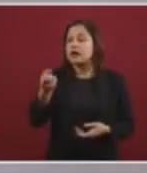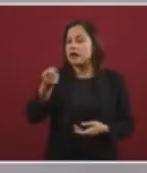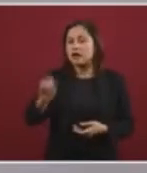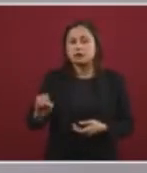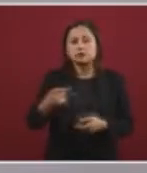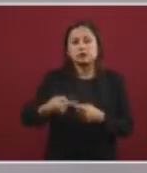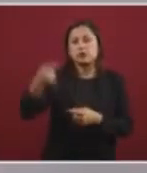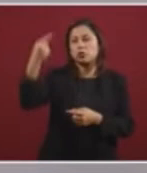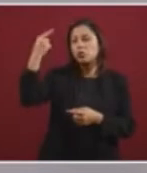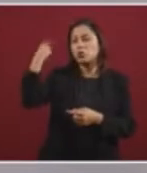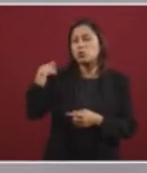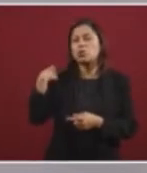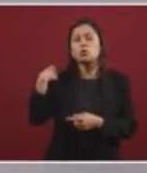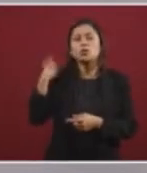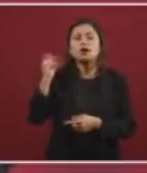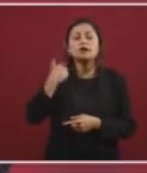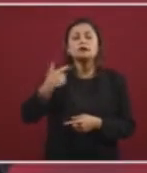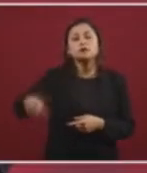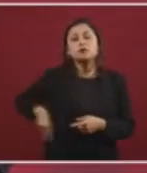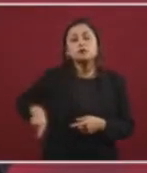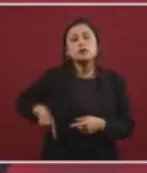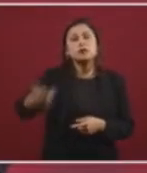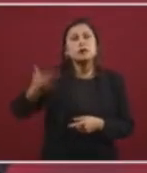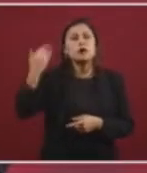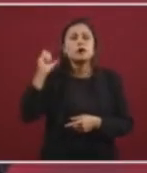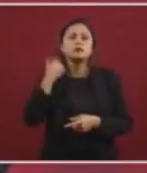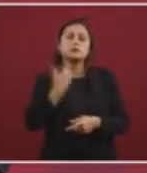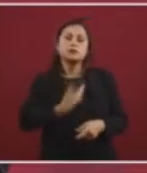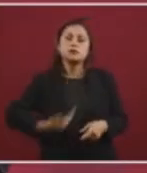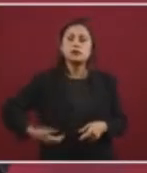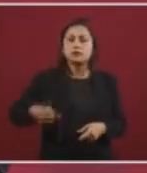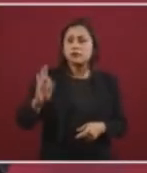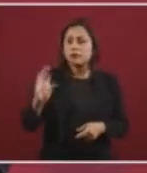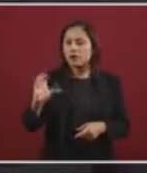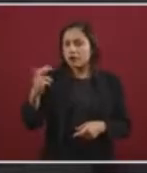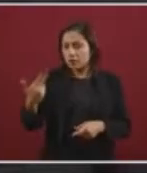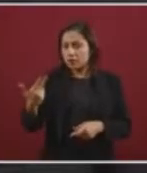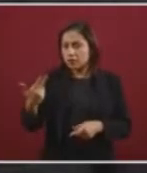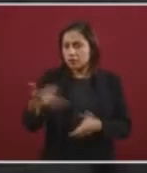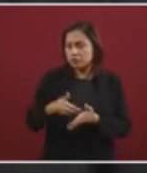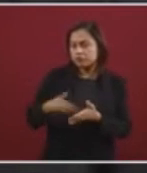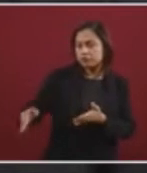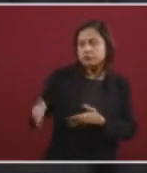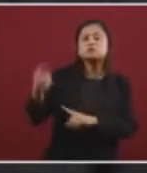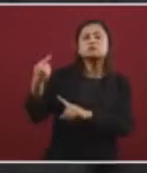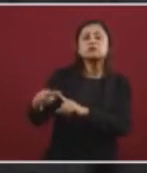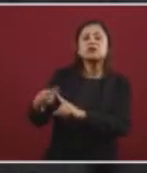durante el gobierno de Felipe Calderón a José Gutiérrez Vivó.